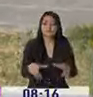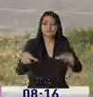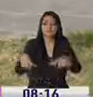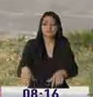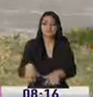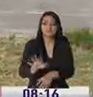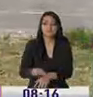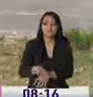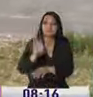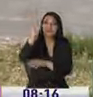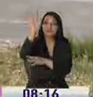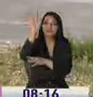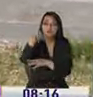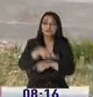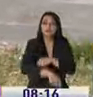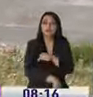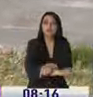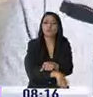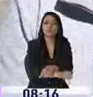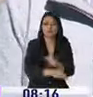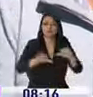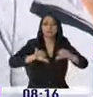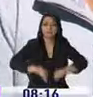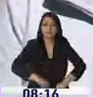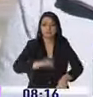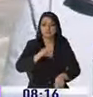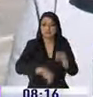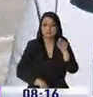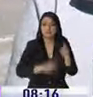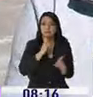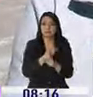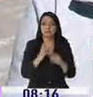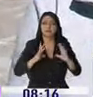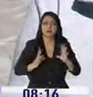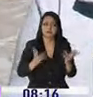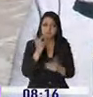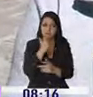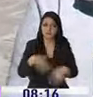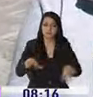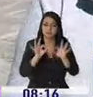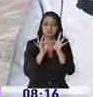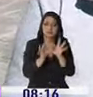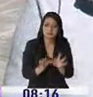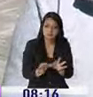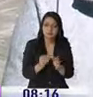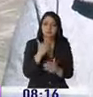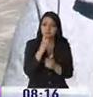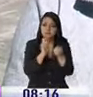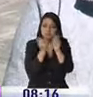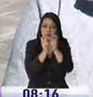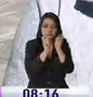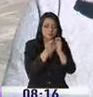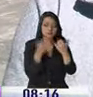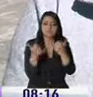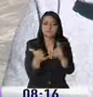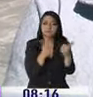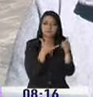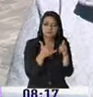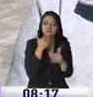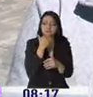fútbol no están en óptimas condiciones. Claro, para las vacaciones sería bonito, ¿no?, que vengan a cambiar de los juegos de